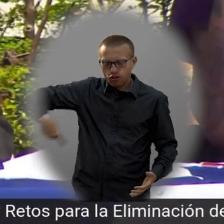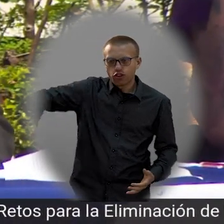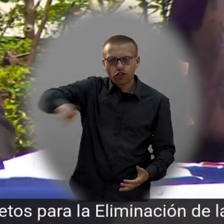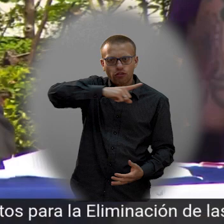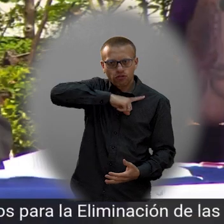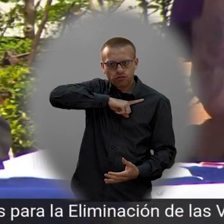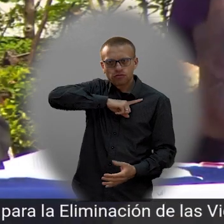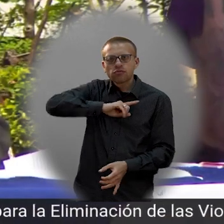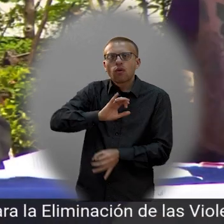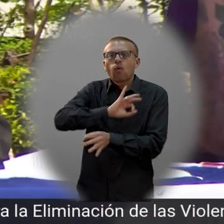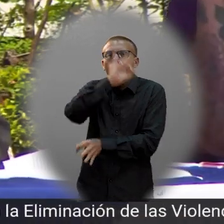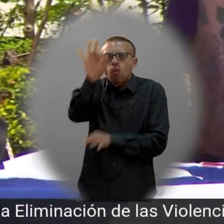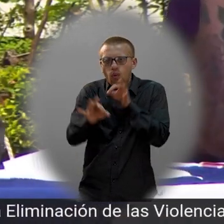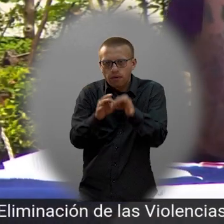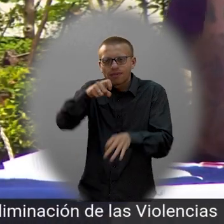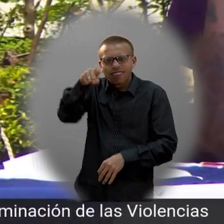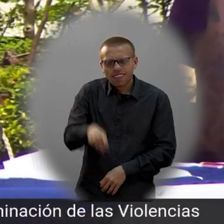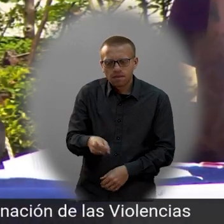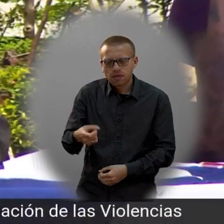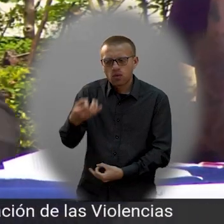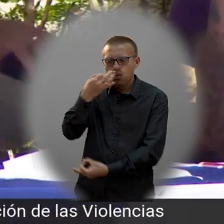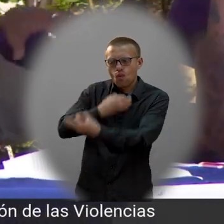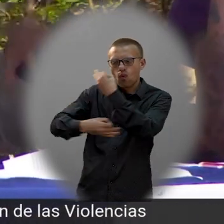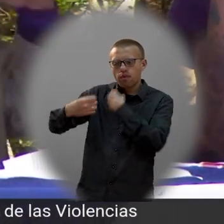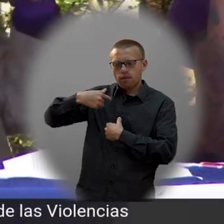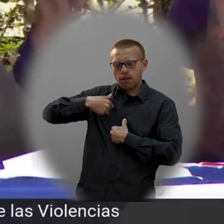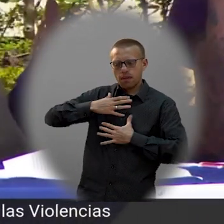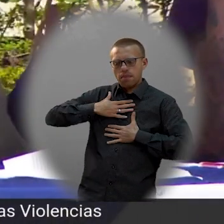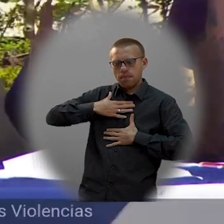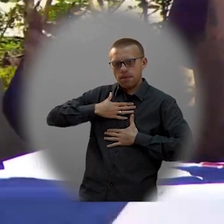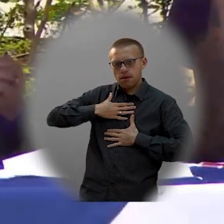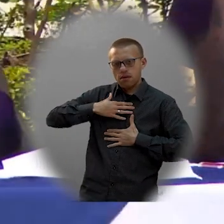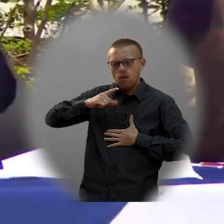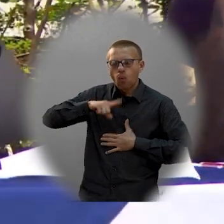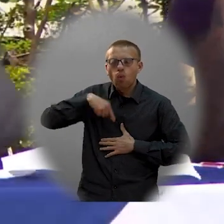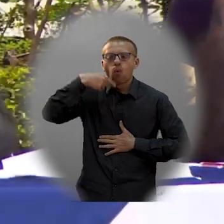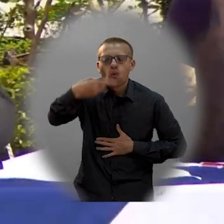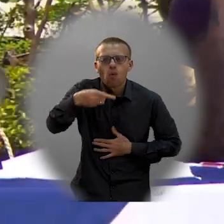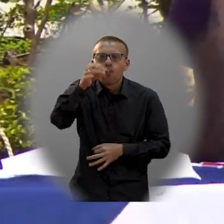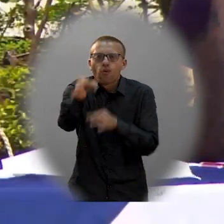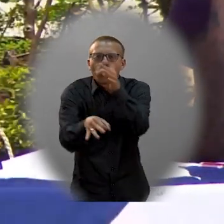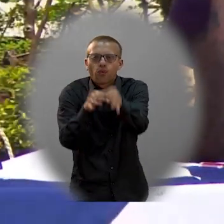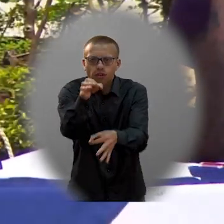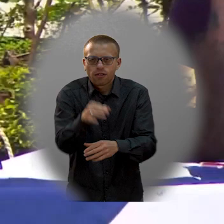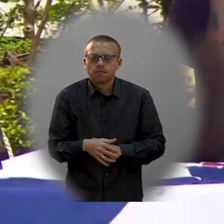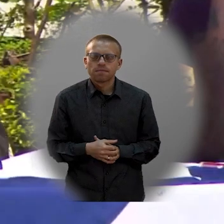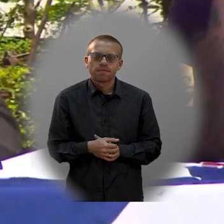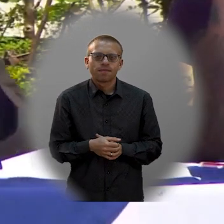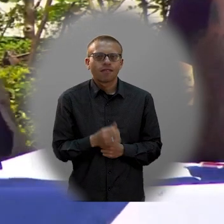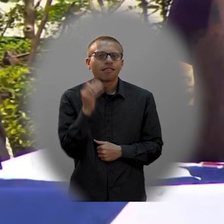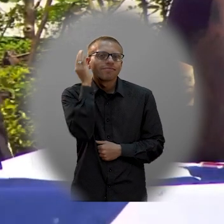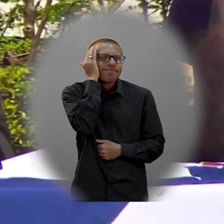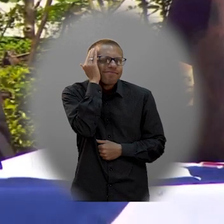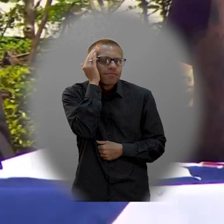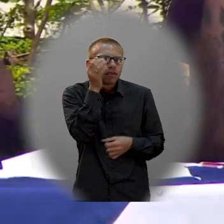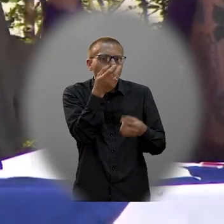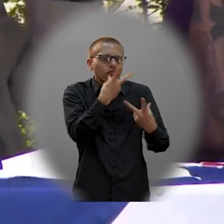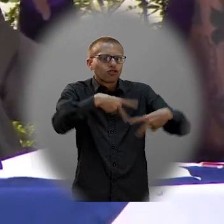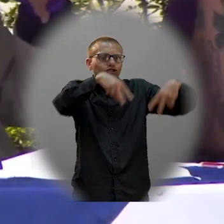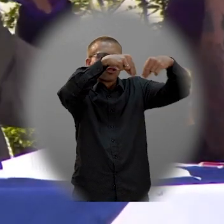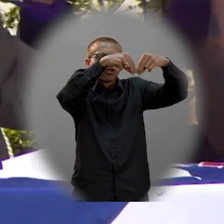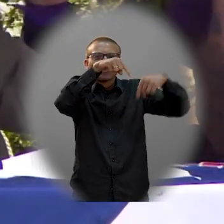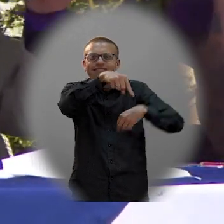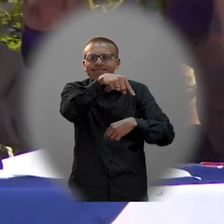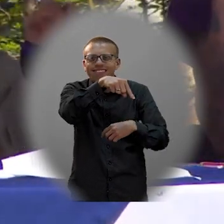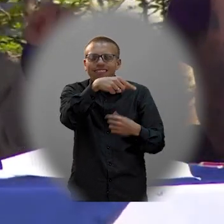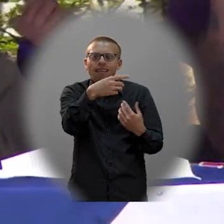el otro, sin la otra, sin el otro, pero porque una sociedad patriarcal organiza el cuidado y le